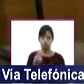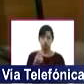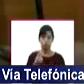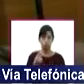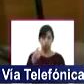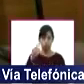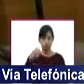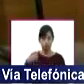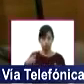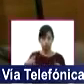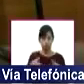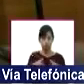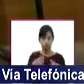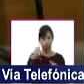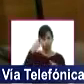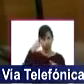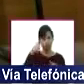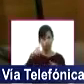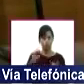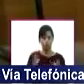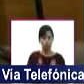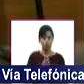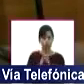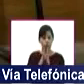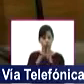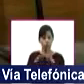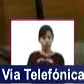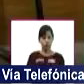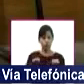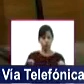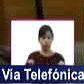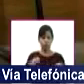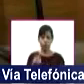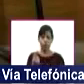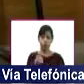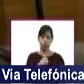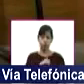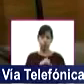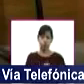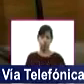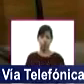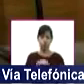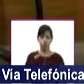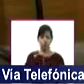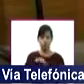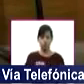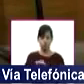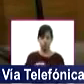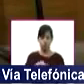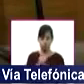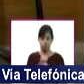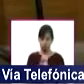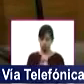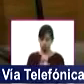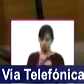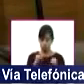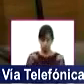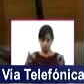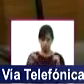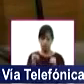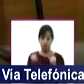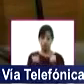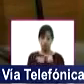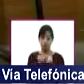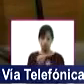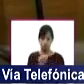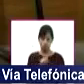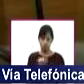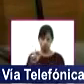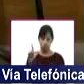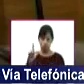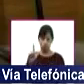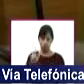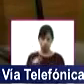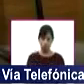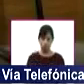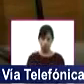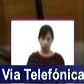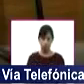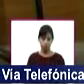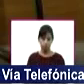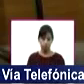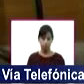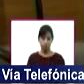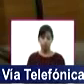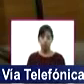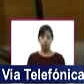inmediato. Hubo ahí una falla operativa o administrativa, por la cual no se le entregó a